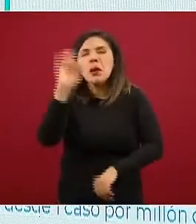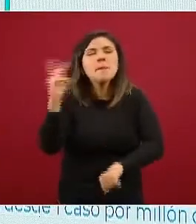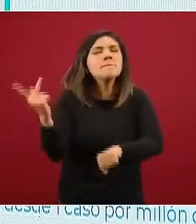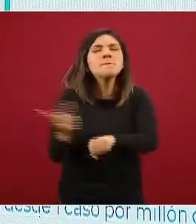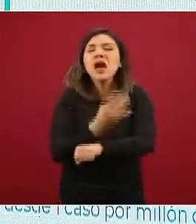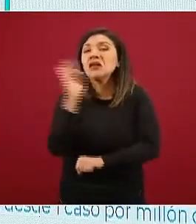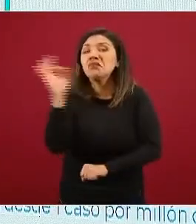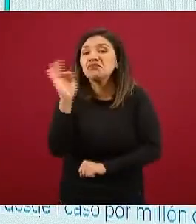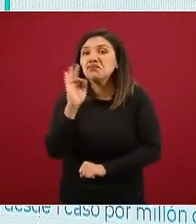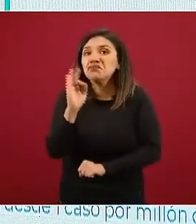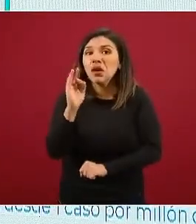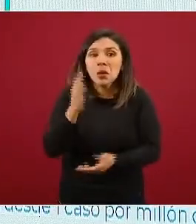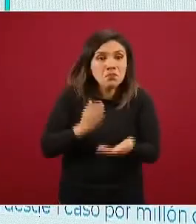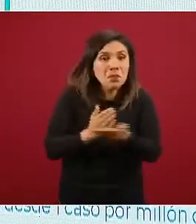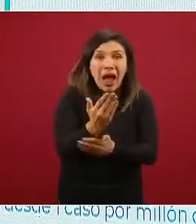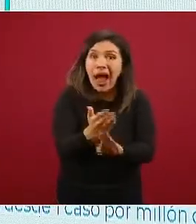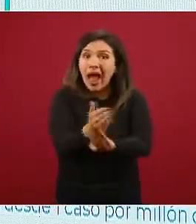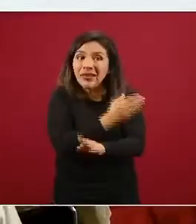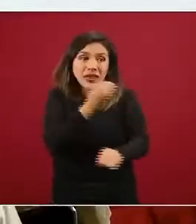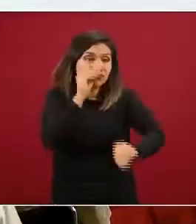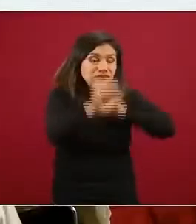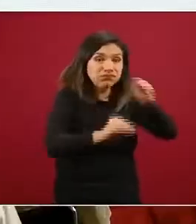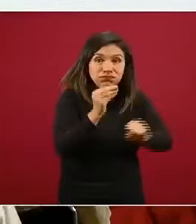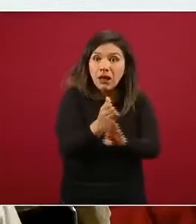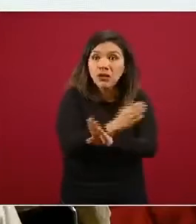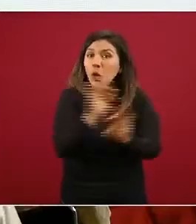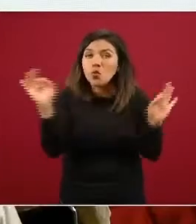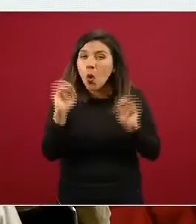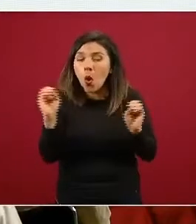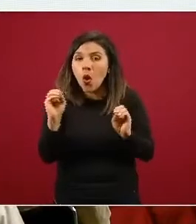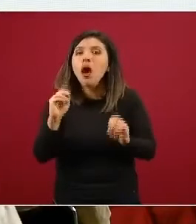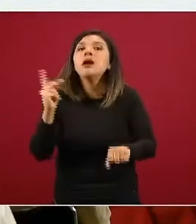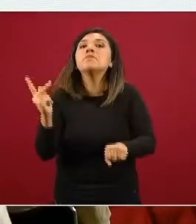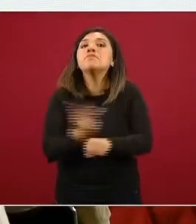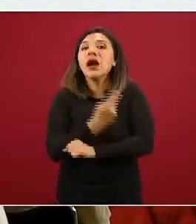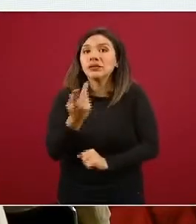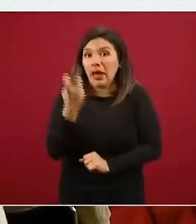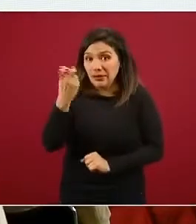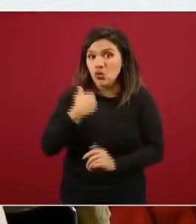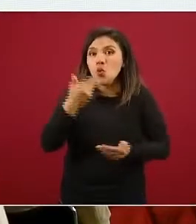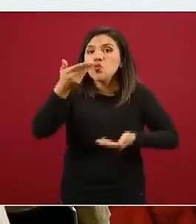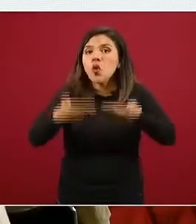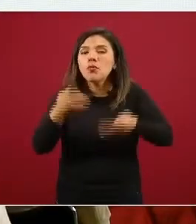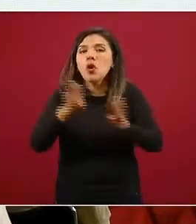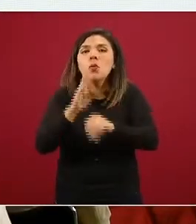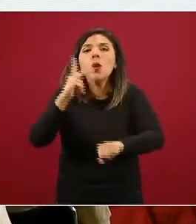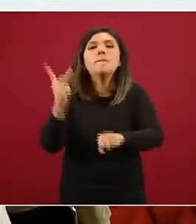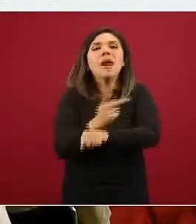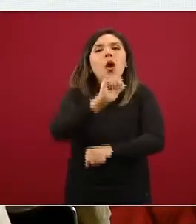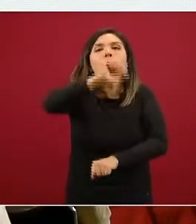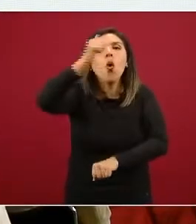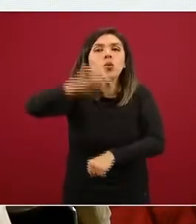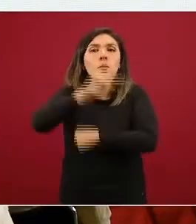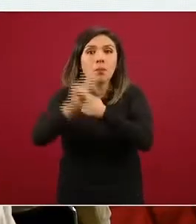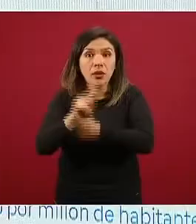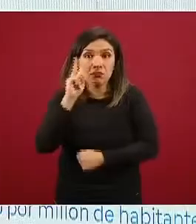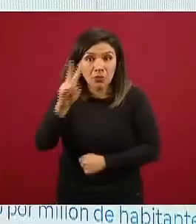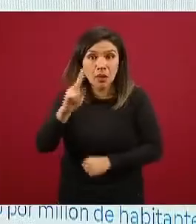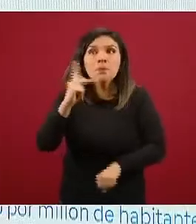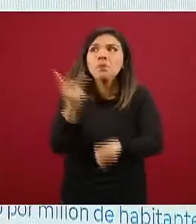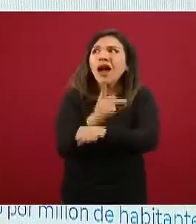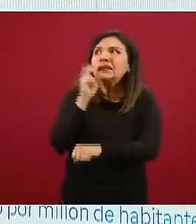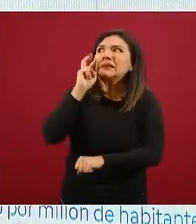si no se hubieran hecho las intervenciones. Aquí lo estamos comparando con respecto a lo que pasó, se observó que